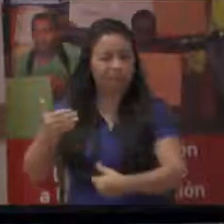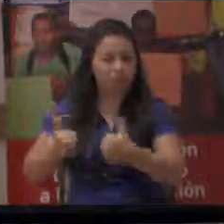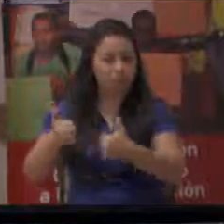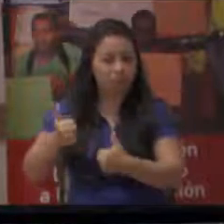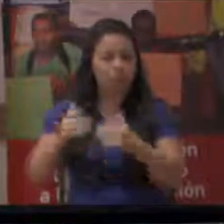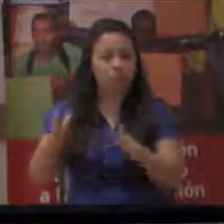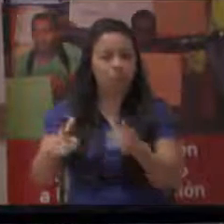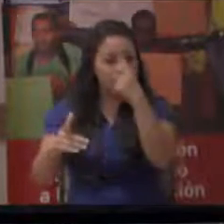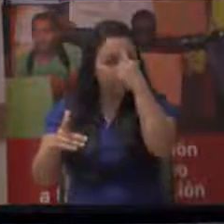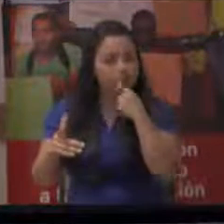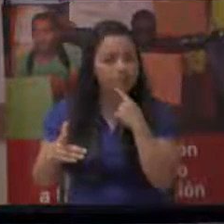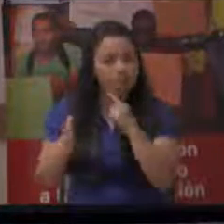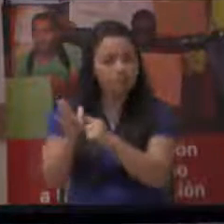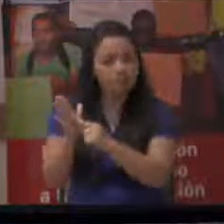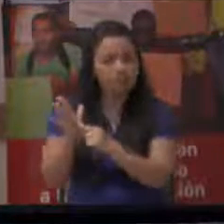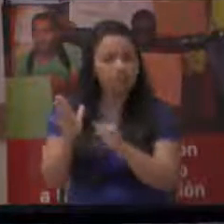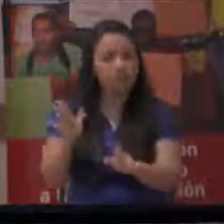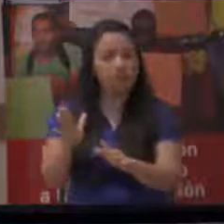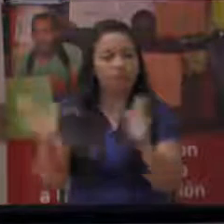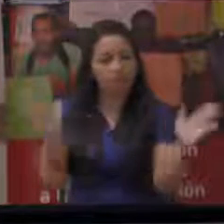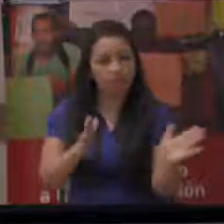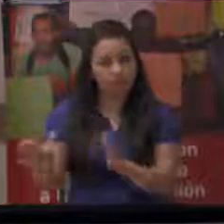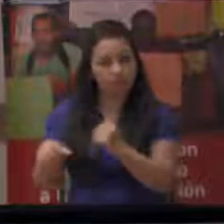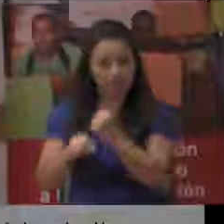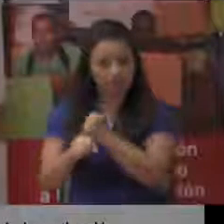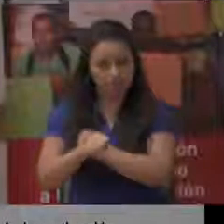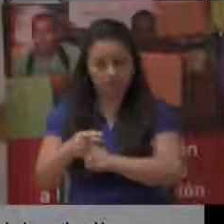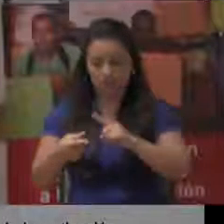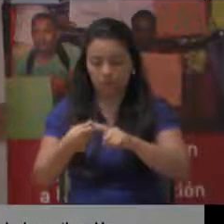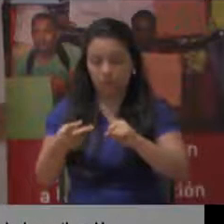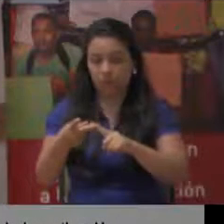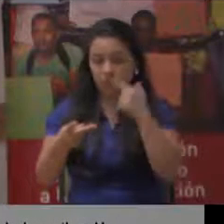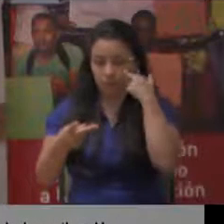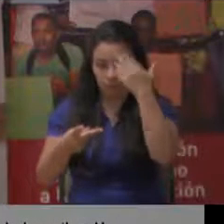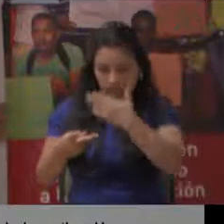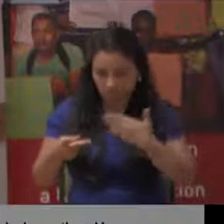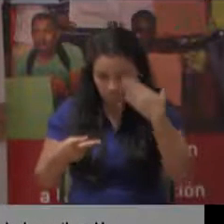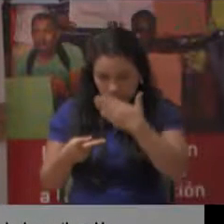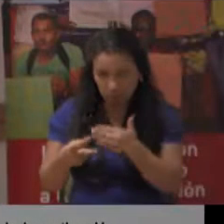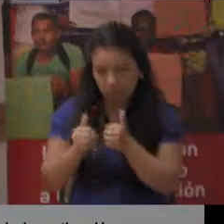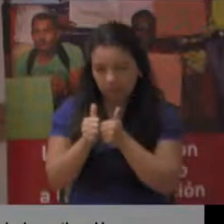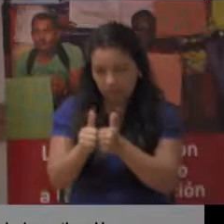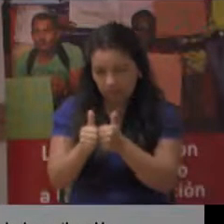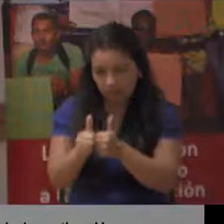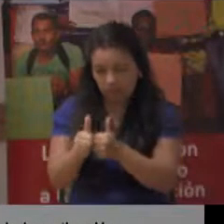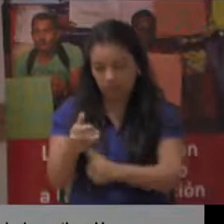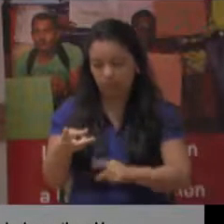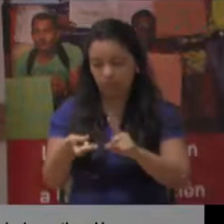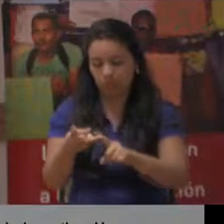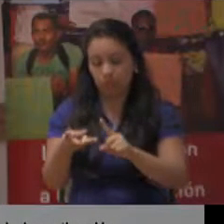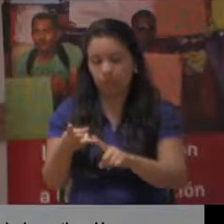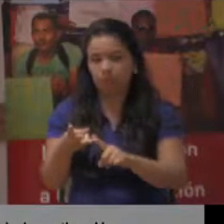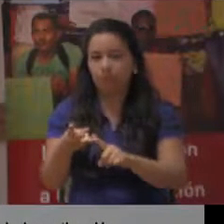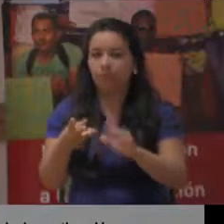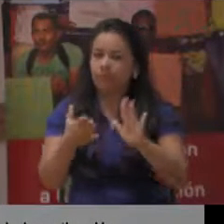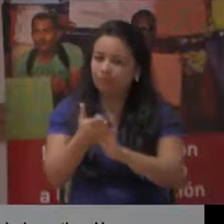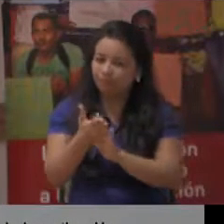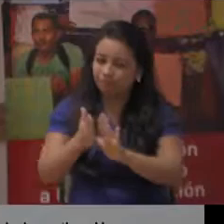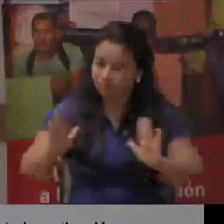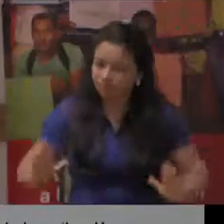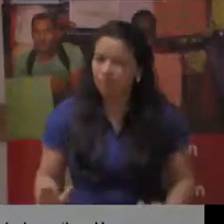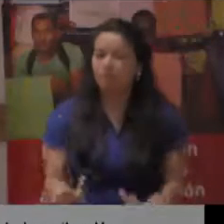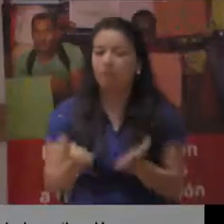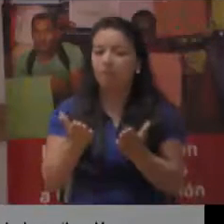caracterización del plan de trabajo, la evaluación y seguimiento de la ruta de integración, el mejoramiento en